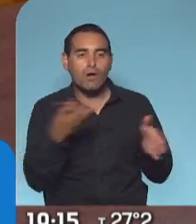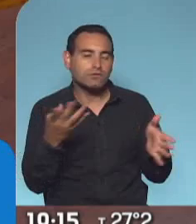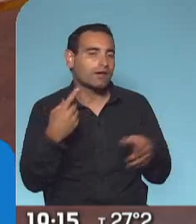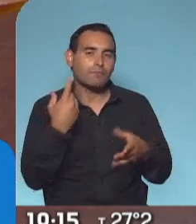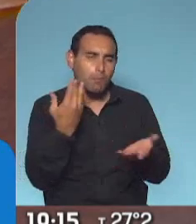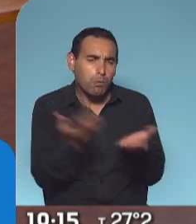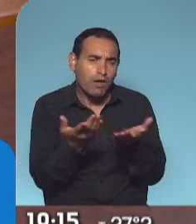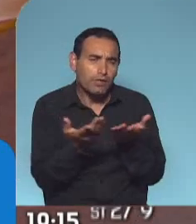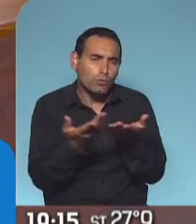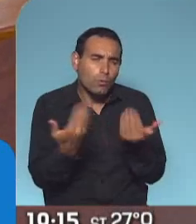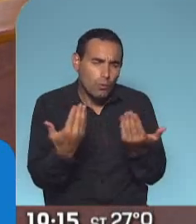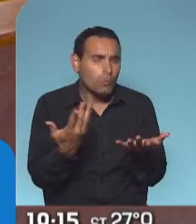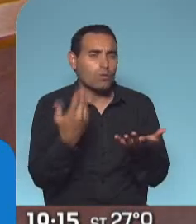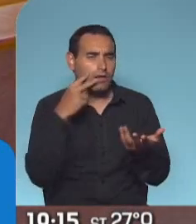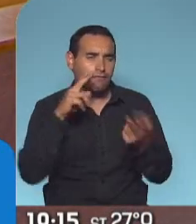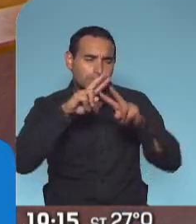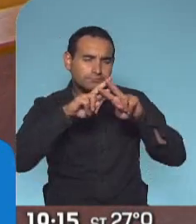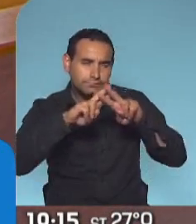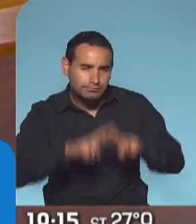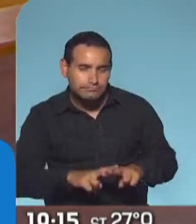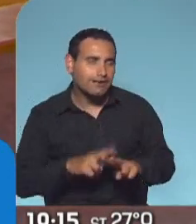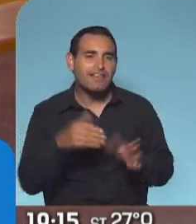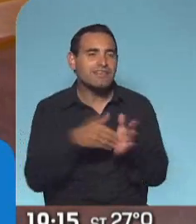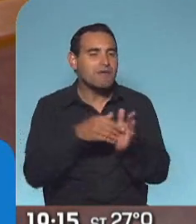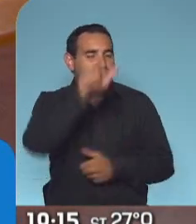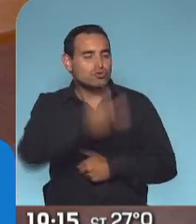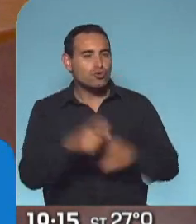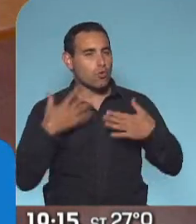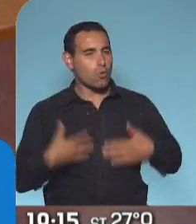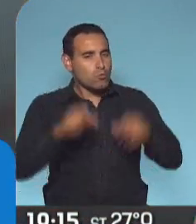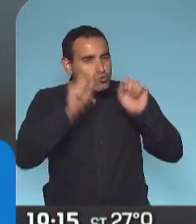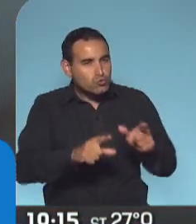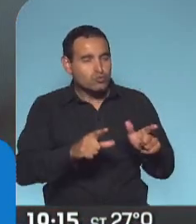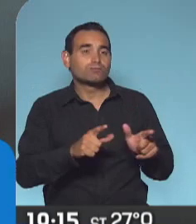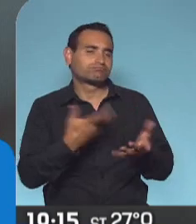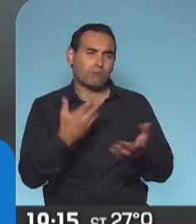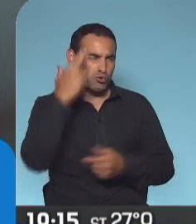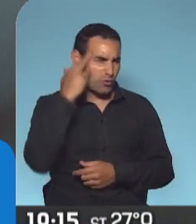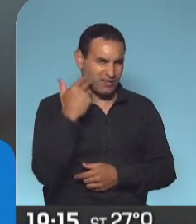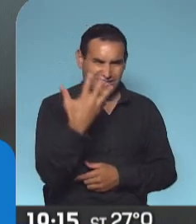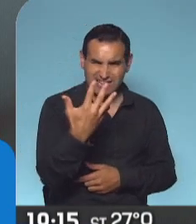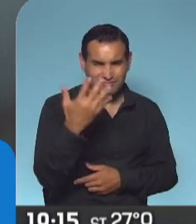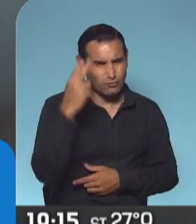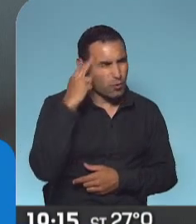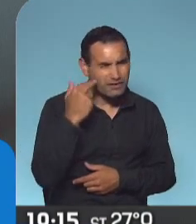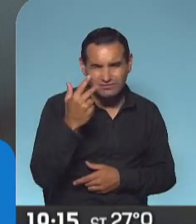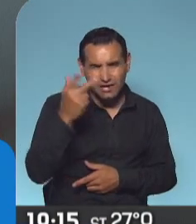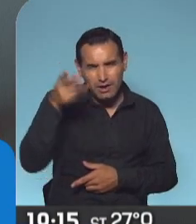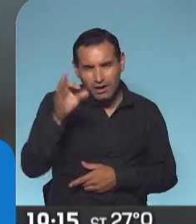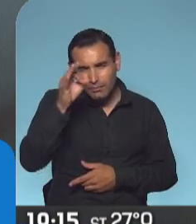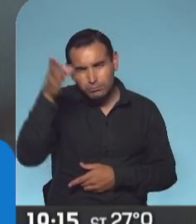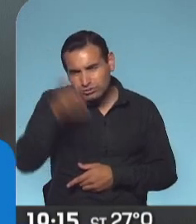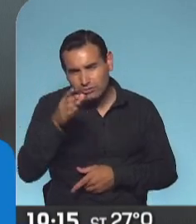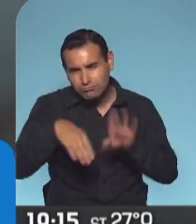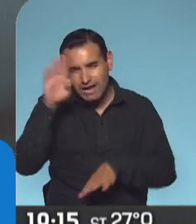estudiar, podemos ir evaluando según la evolución del paciente, que convengamos que el 90 y pico % largo, la evolución es